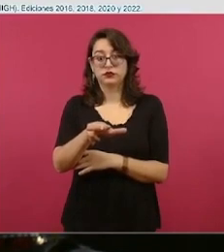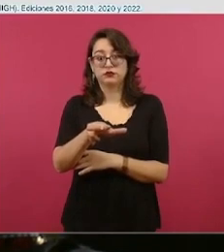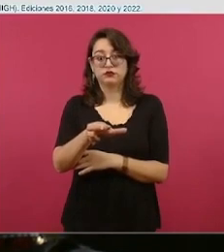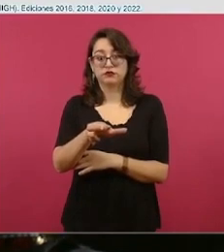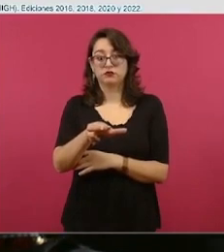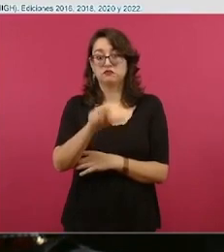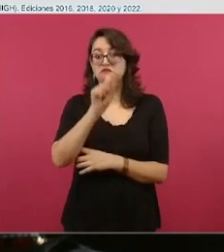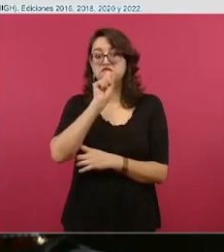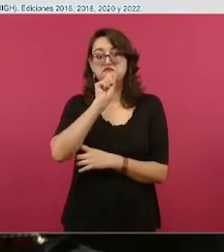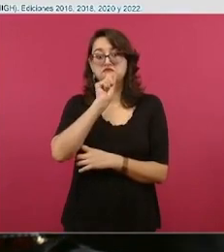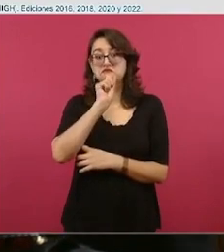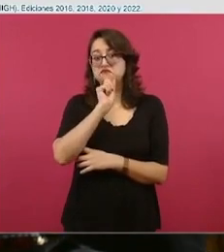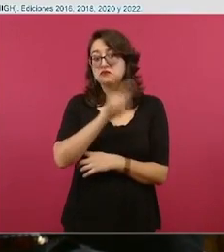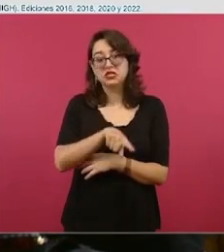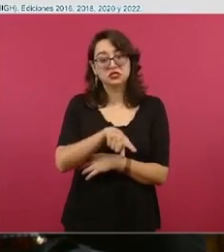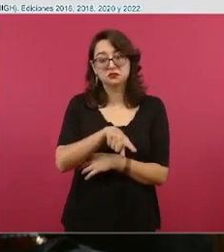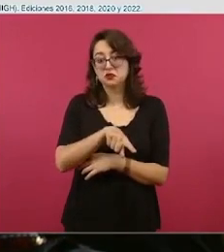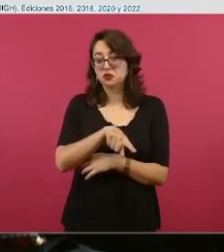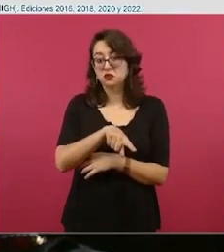prácticamente se mantuvo